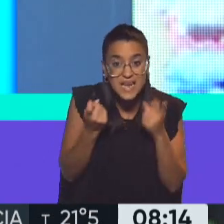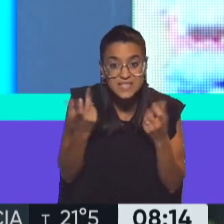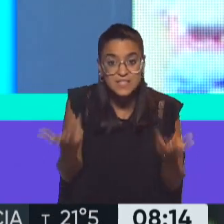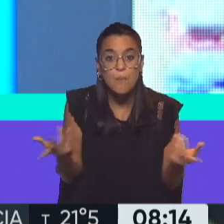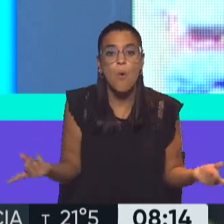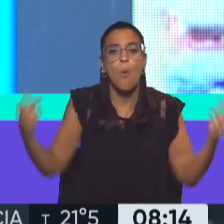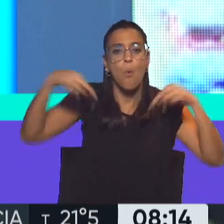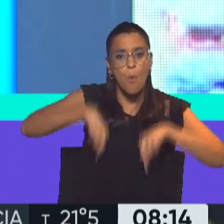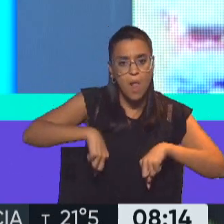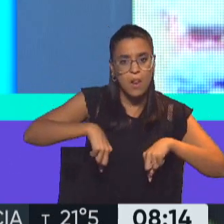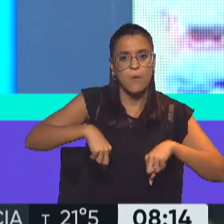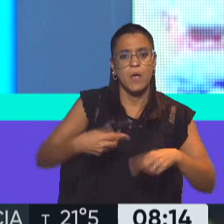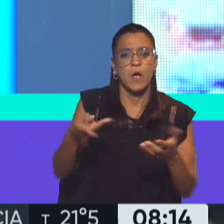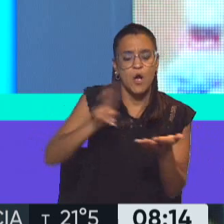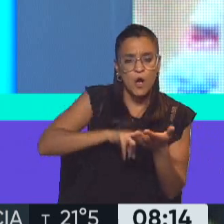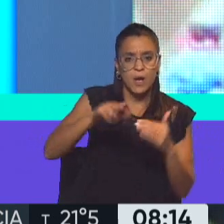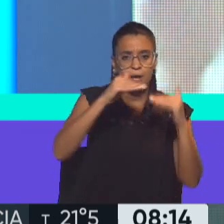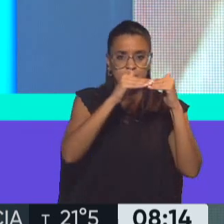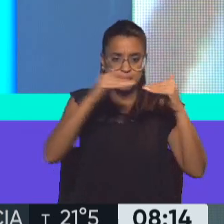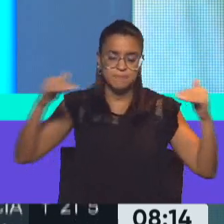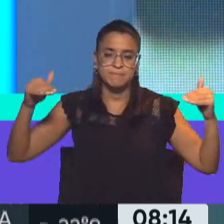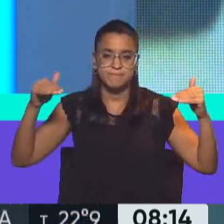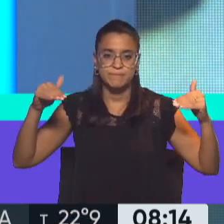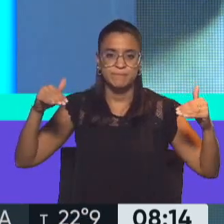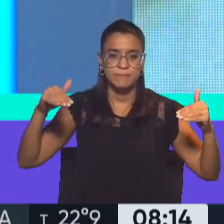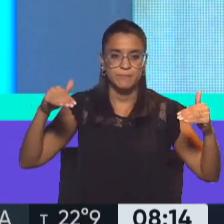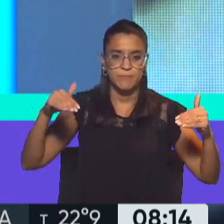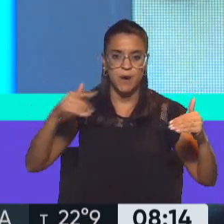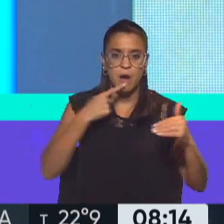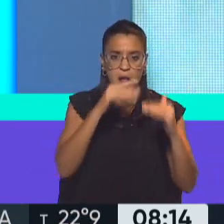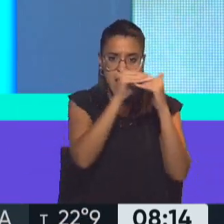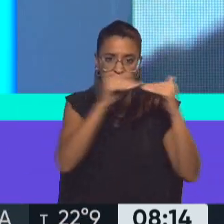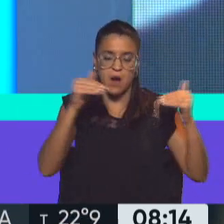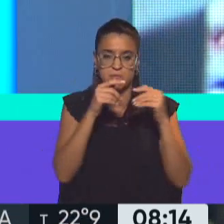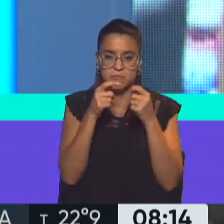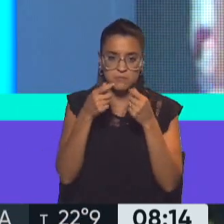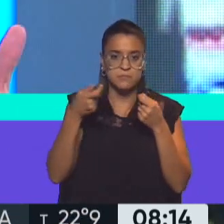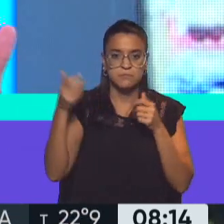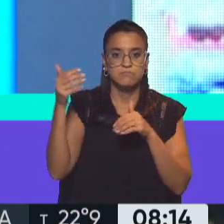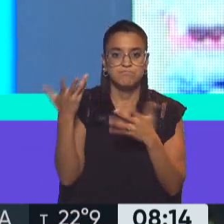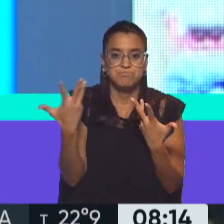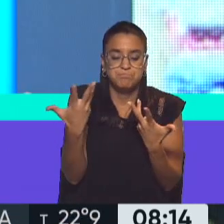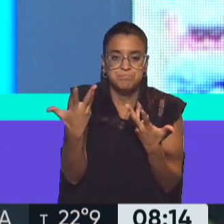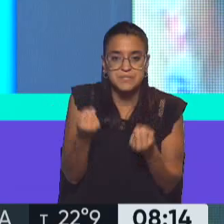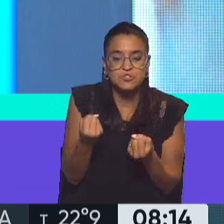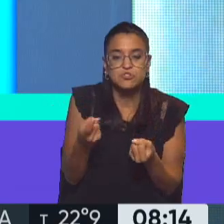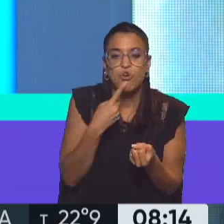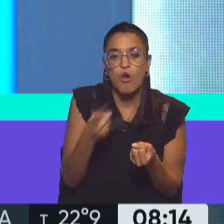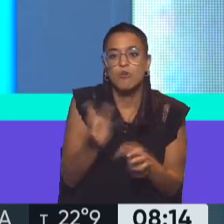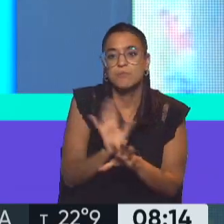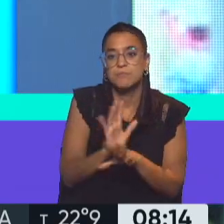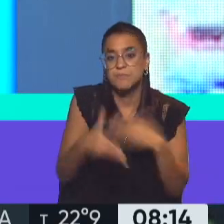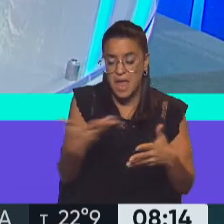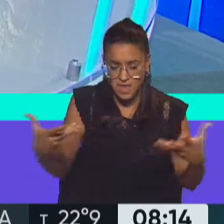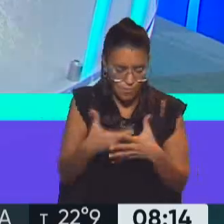de volver a estar otra vez en un nivel importante de, digamos, de presión asistencial, la tenemos por delante. El equipo